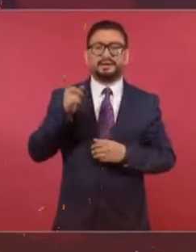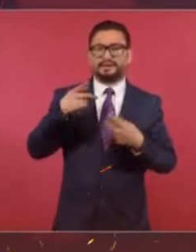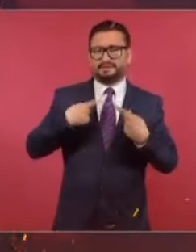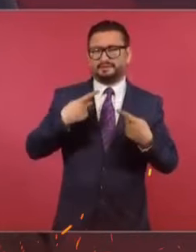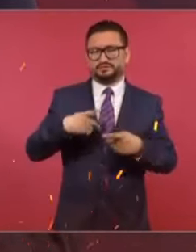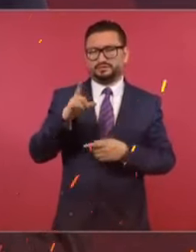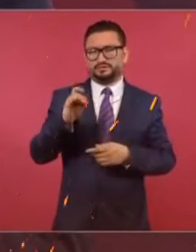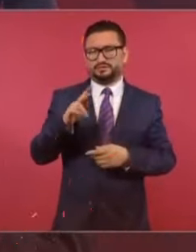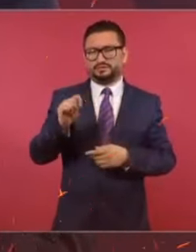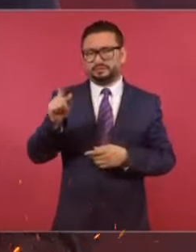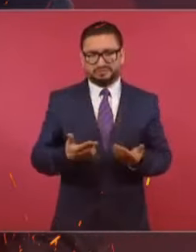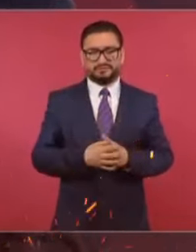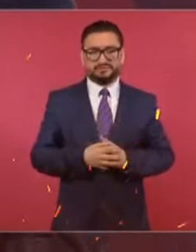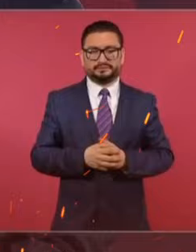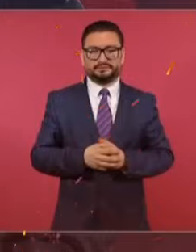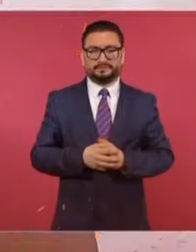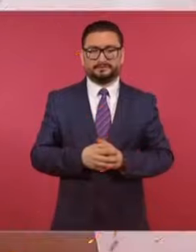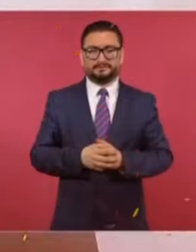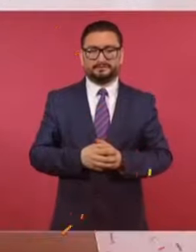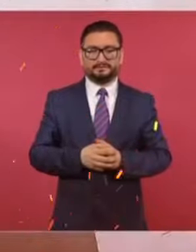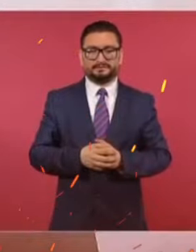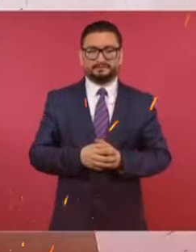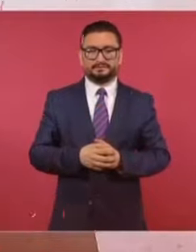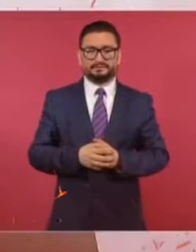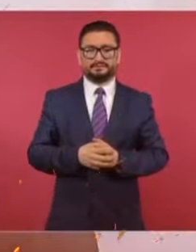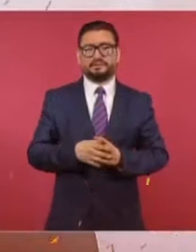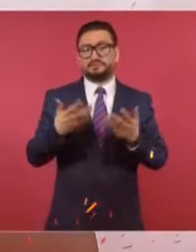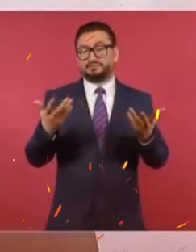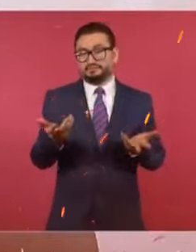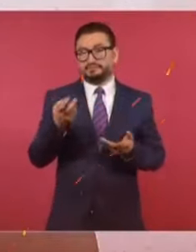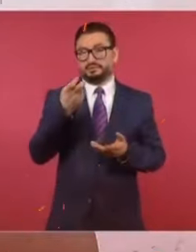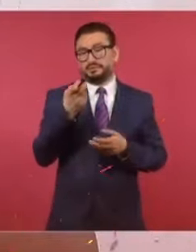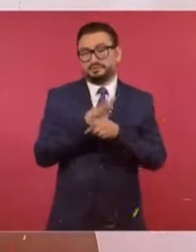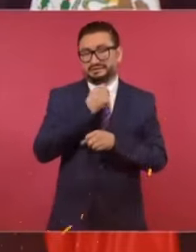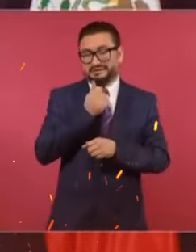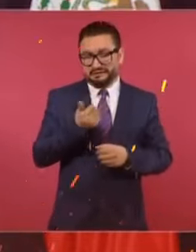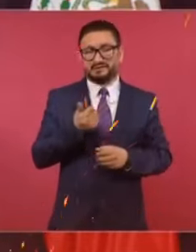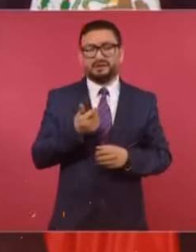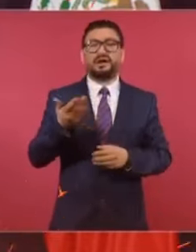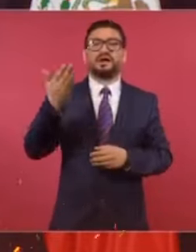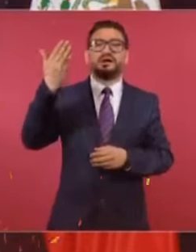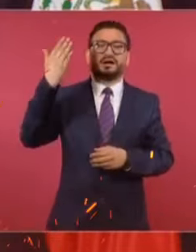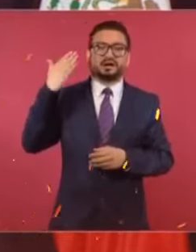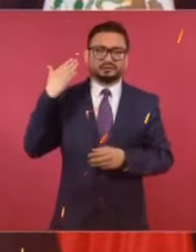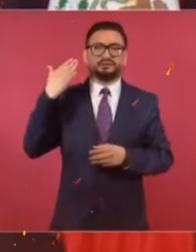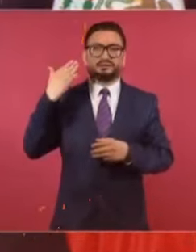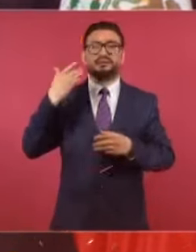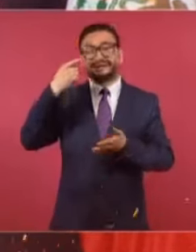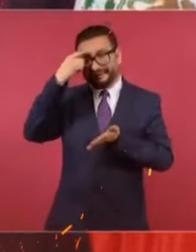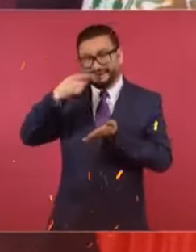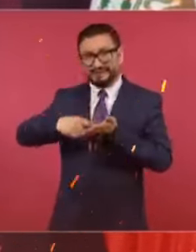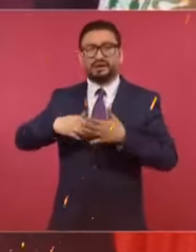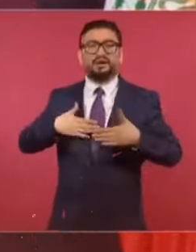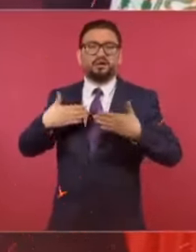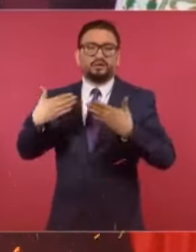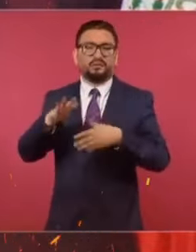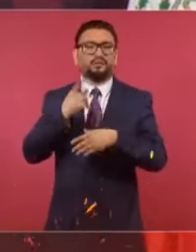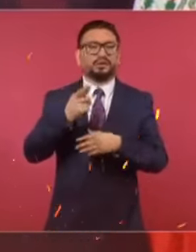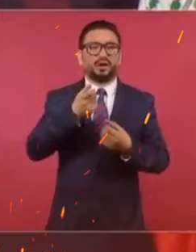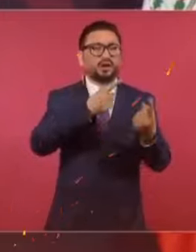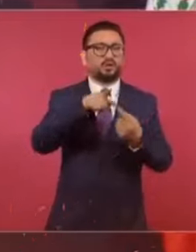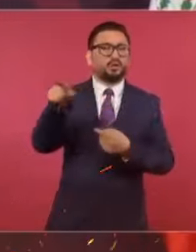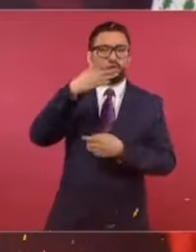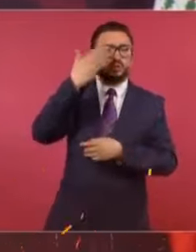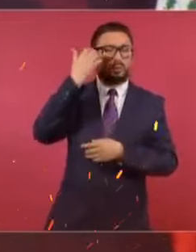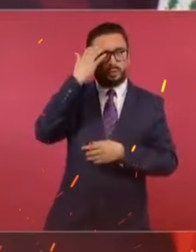personaje muy inmoral. No pasa nada. Antes tenían un poco más de credibilidad porque no se sabía